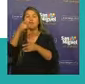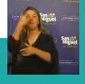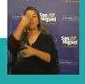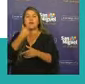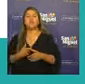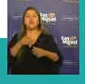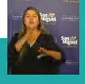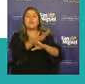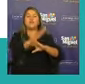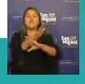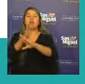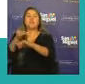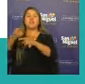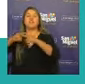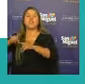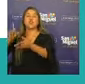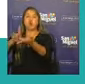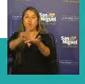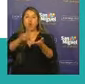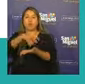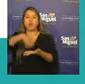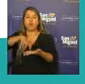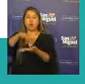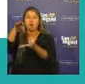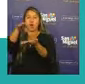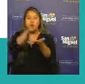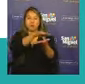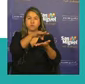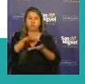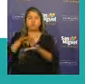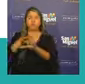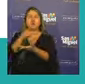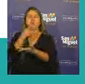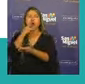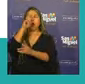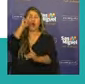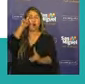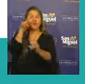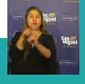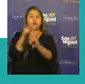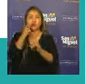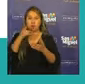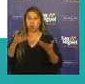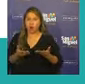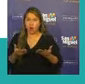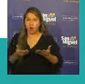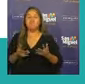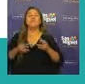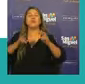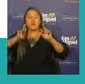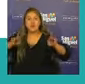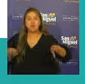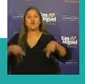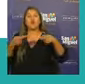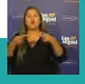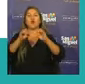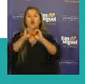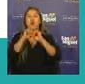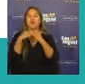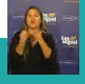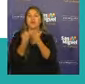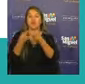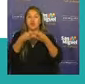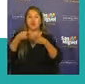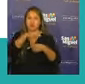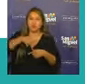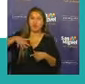municipio, al Departamento de Organizaciones Comunitarias, porque nos pusimos un solo objetivo: recuperar a las organizaciones